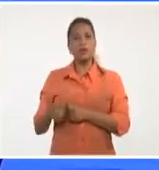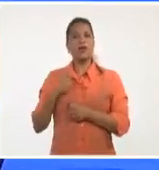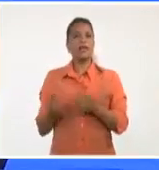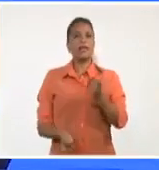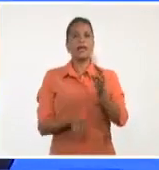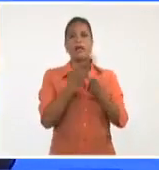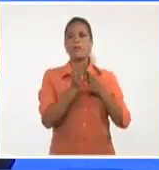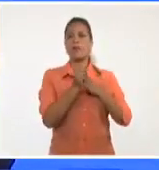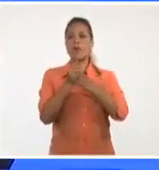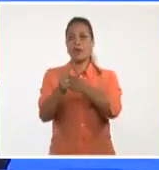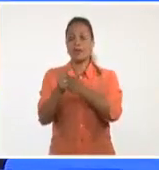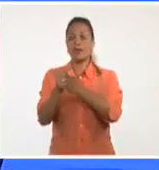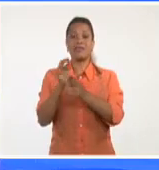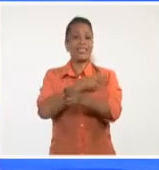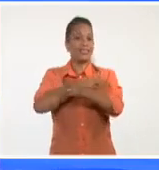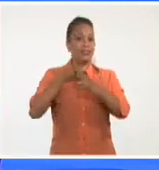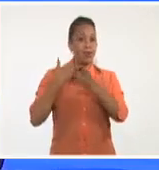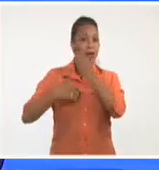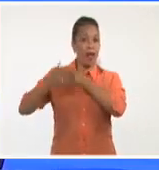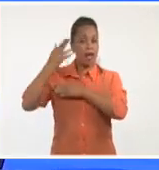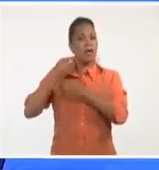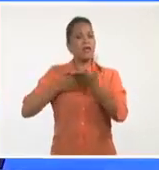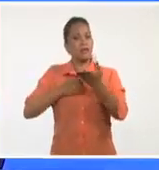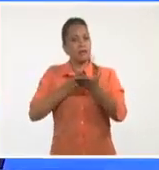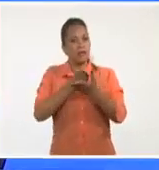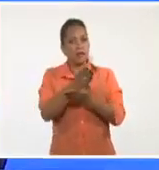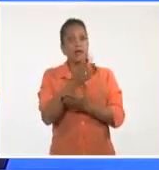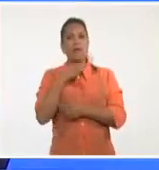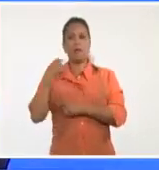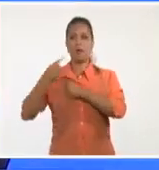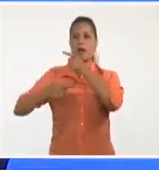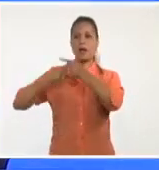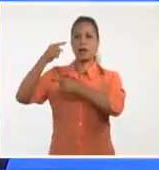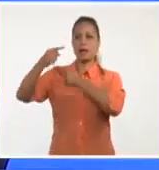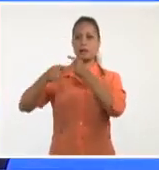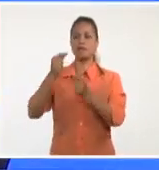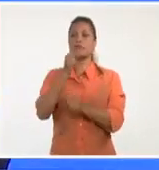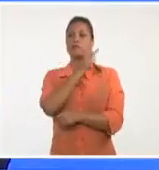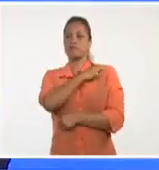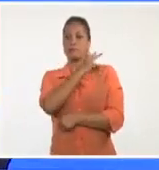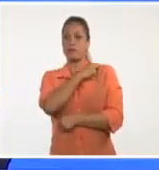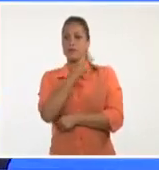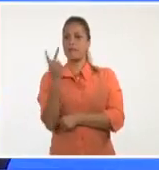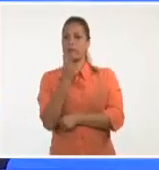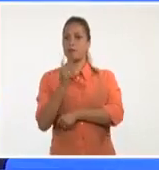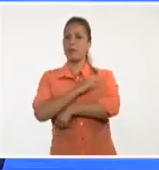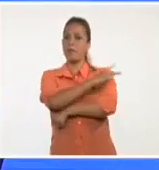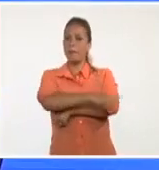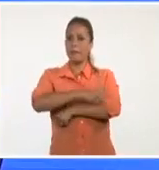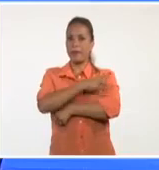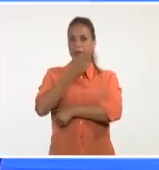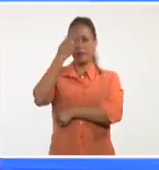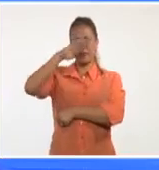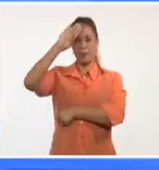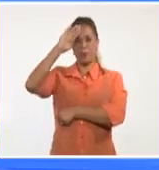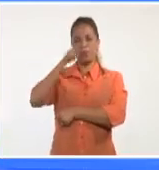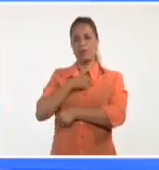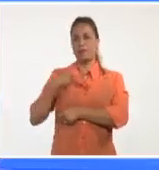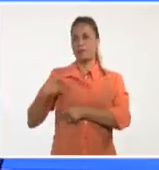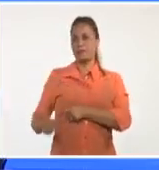líderes históricos y continuada por las actuales generaciones de dirigentes de ambas naciones. Los excelentes